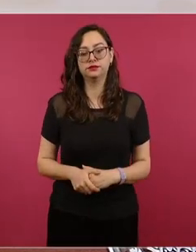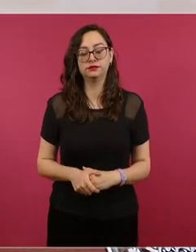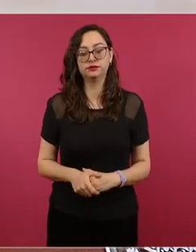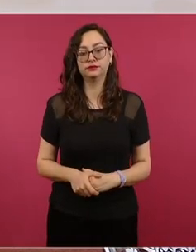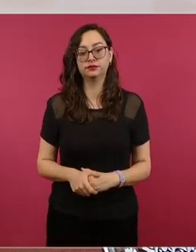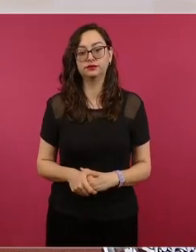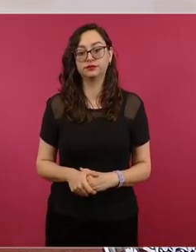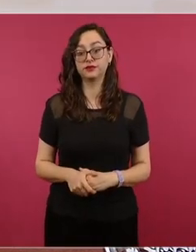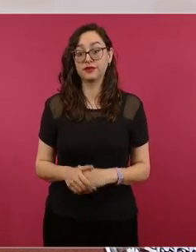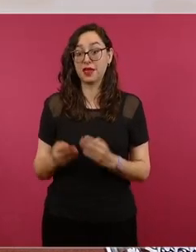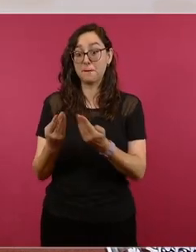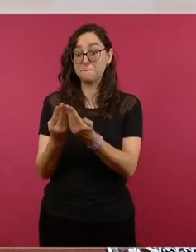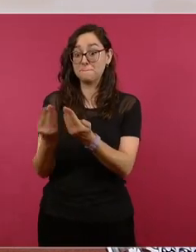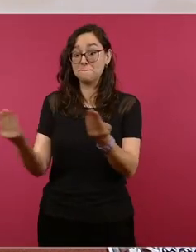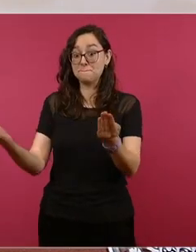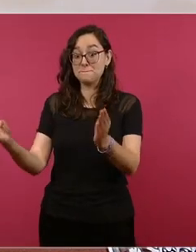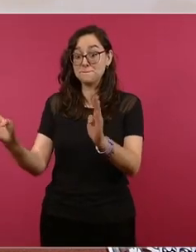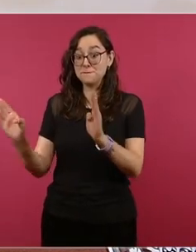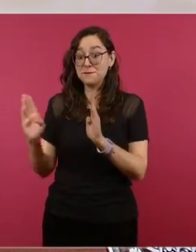Costó